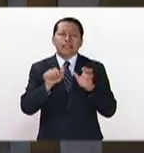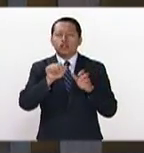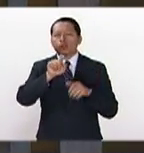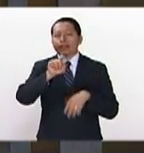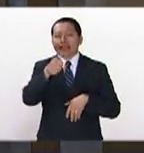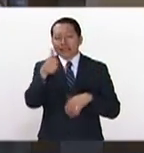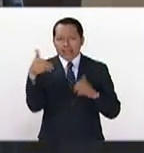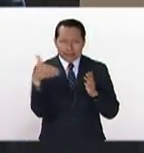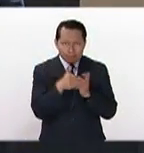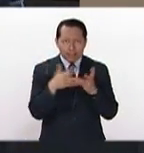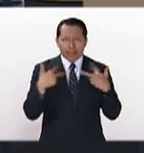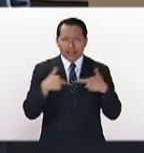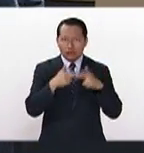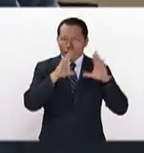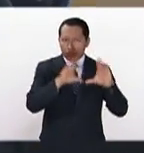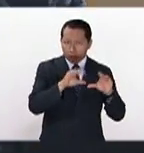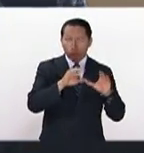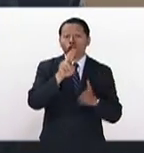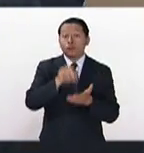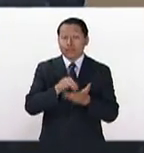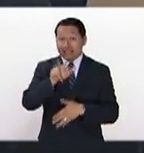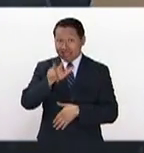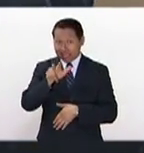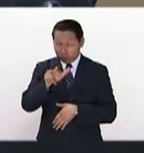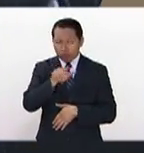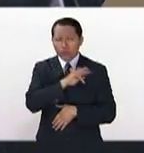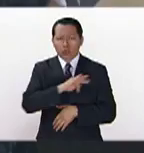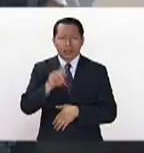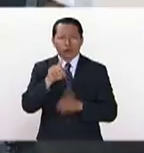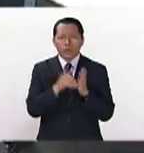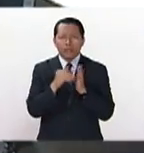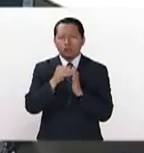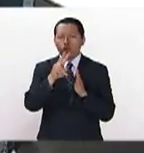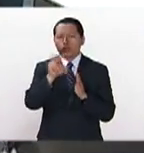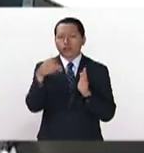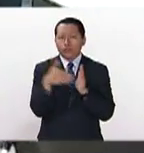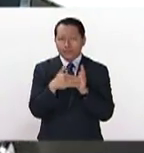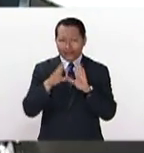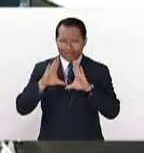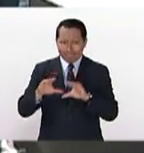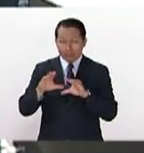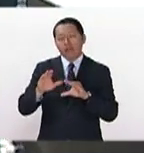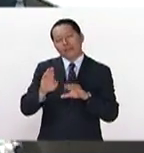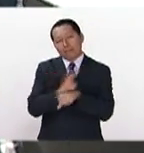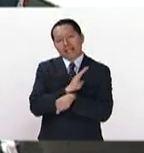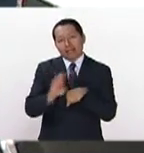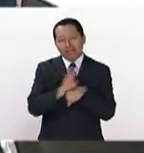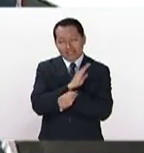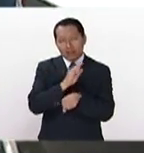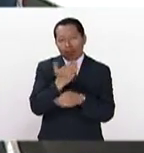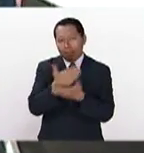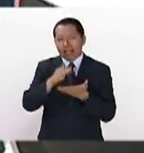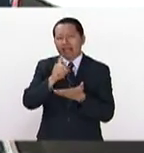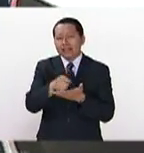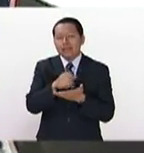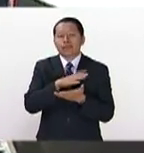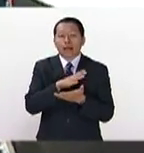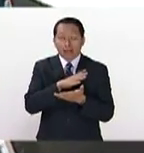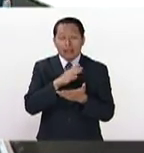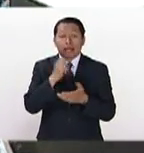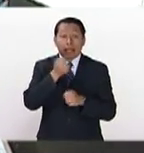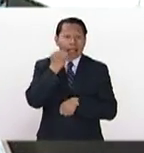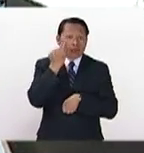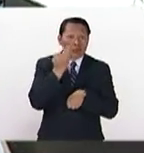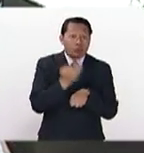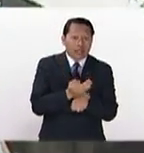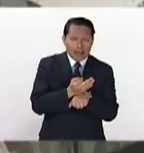626,000 docentes y en 2018 se espera llegar a 1,200,000. Otro beneficio, dijo, es que los resultados de los